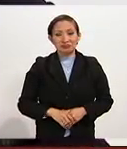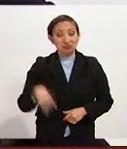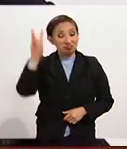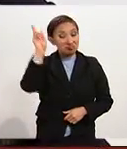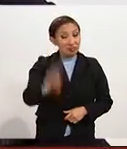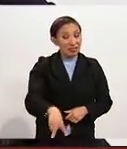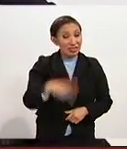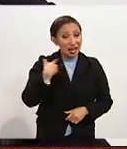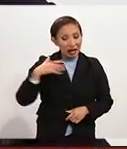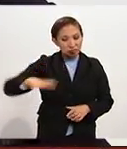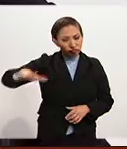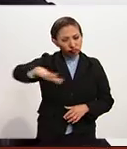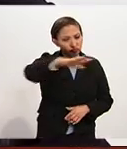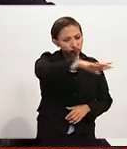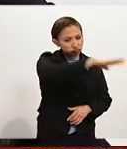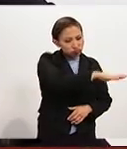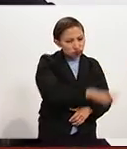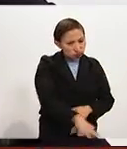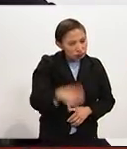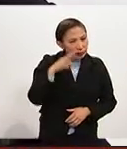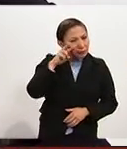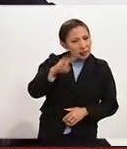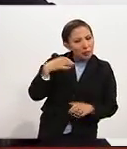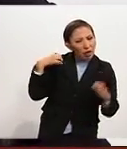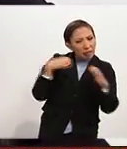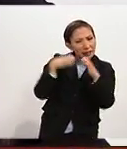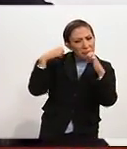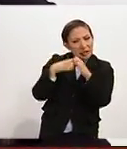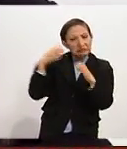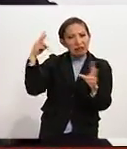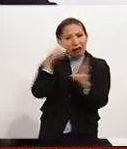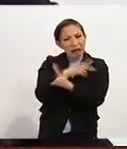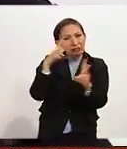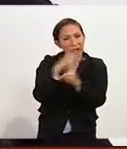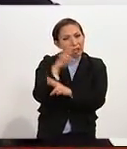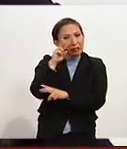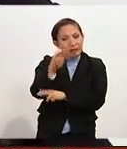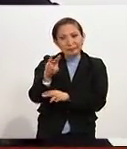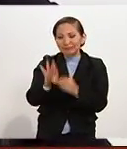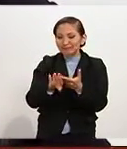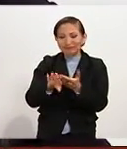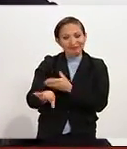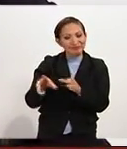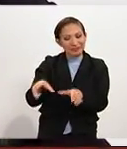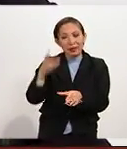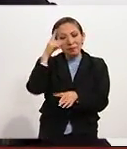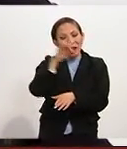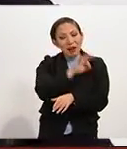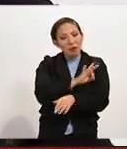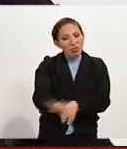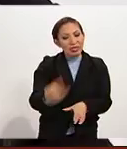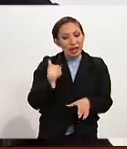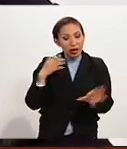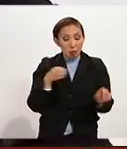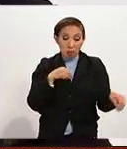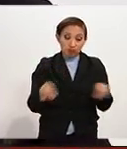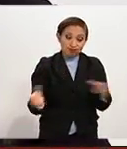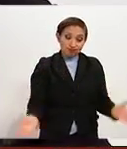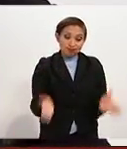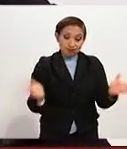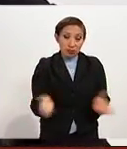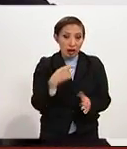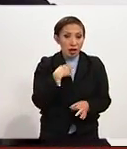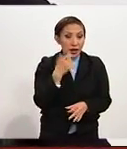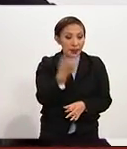Actualmente, en el esquema de contingencia que estamos viendo en la Ciudad de México, está exento para poderle dar una opción de movilidad